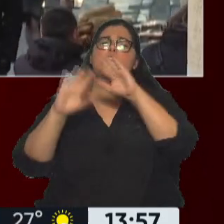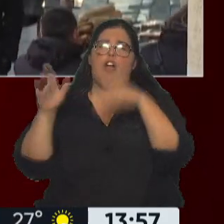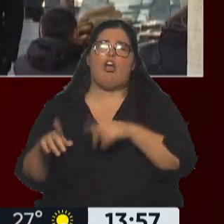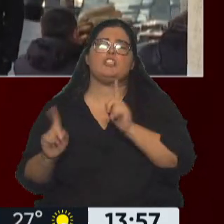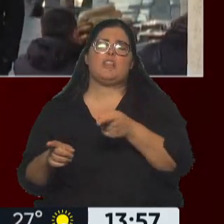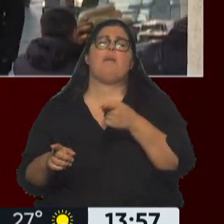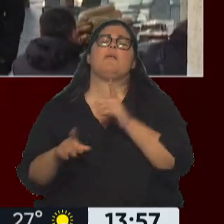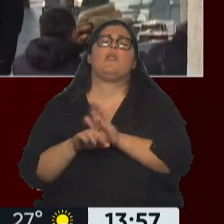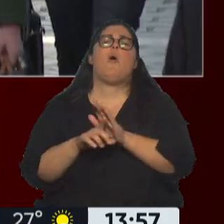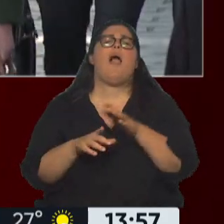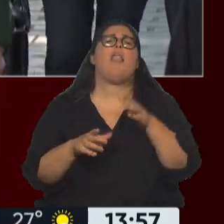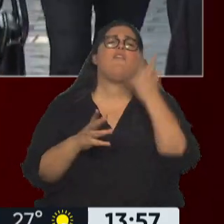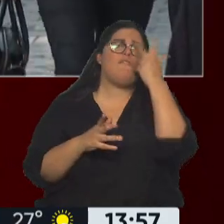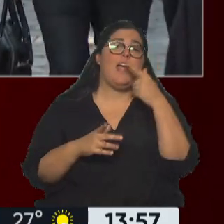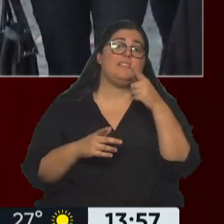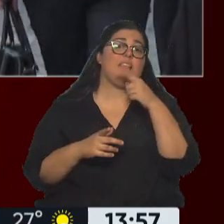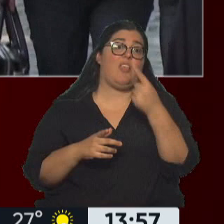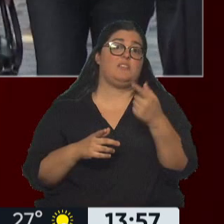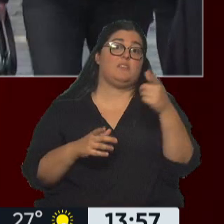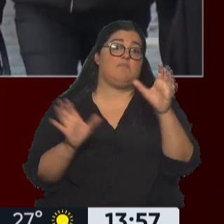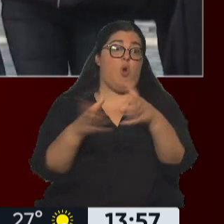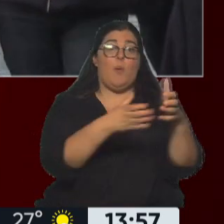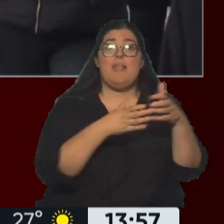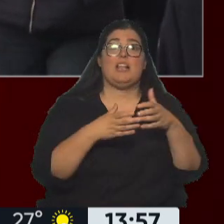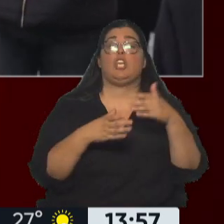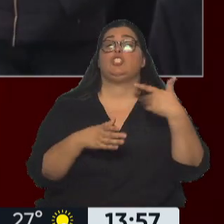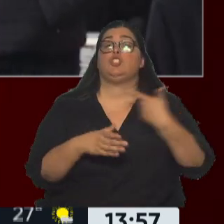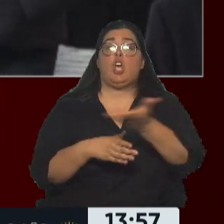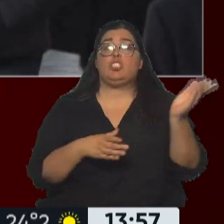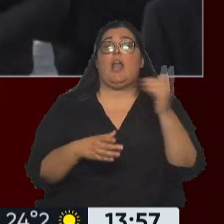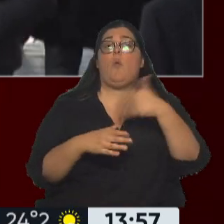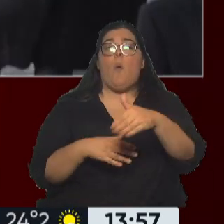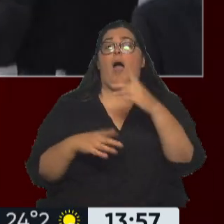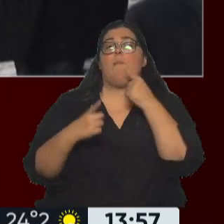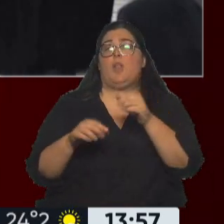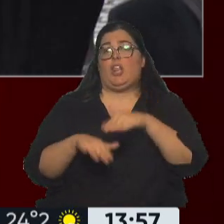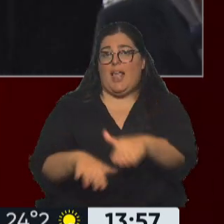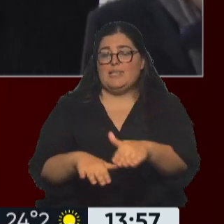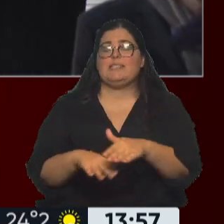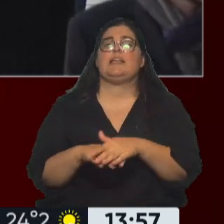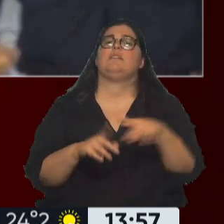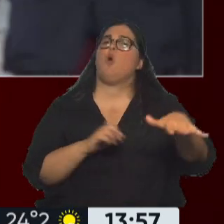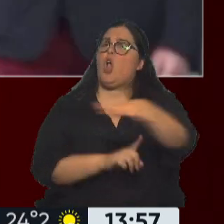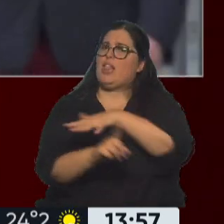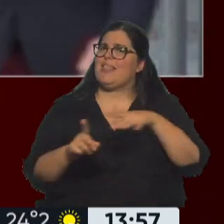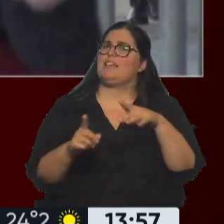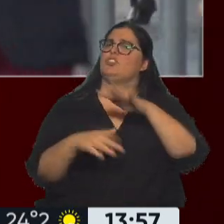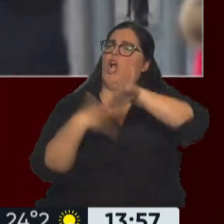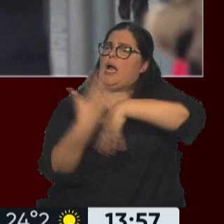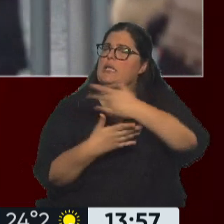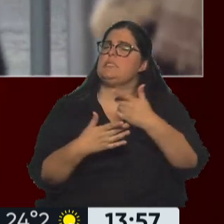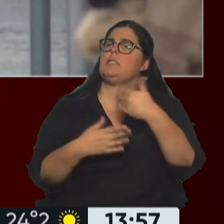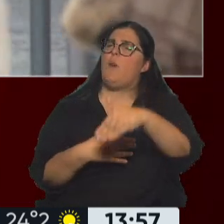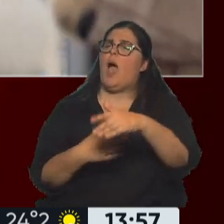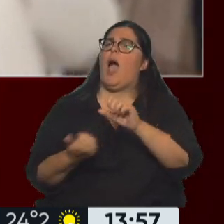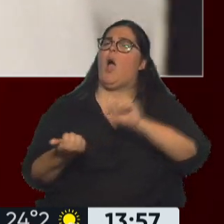sociales prometen movilizar la semana que viene y una Francia en un contexto de crisis que se prepara para recibir un nuevo ajuste. Bueno,